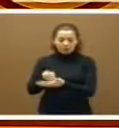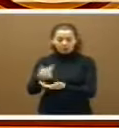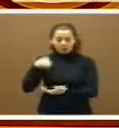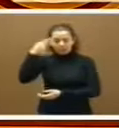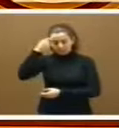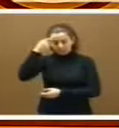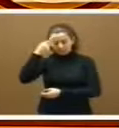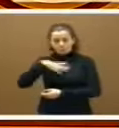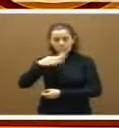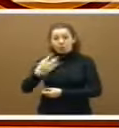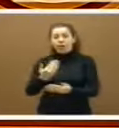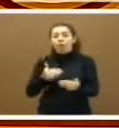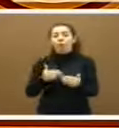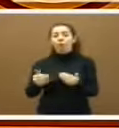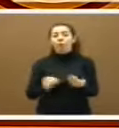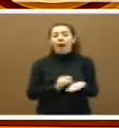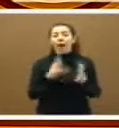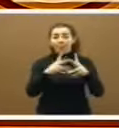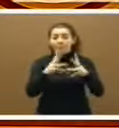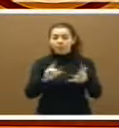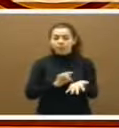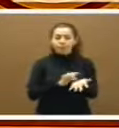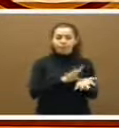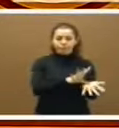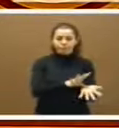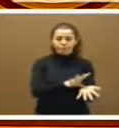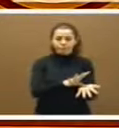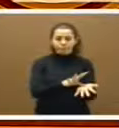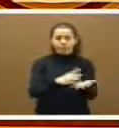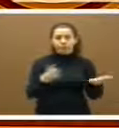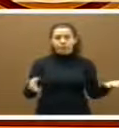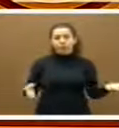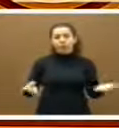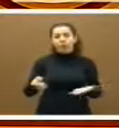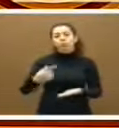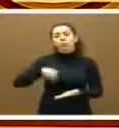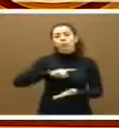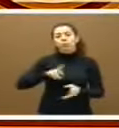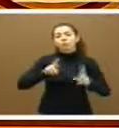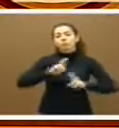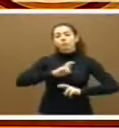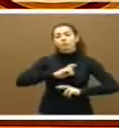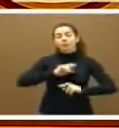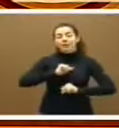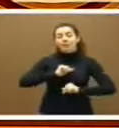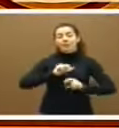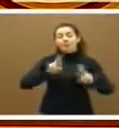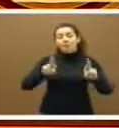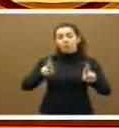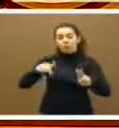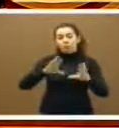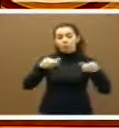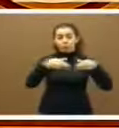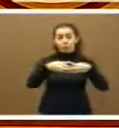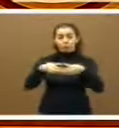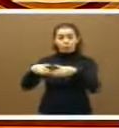ser desalojados por la Administración. Esperemos que, por parte de los grupos que conforman esta Cámara,